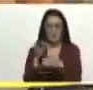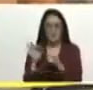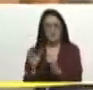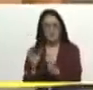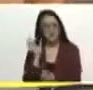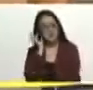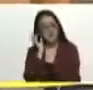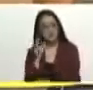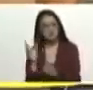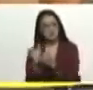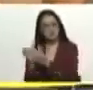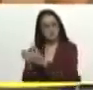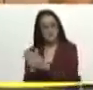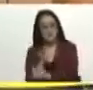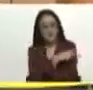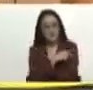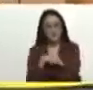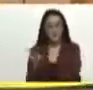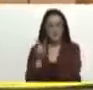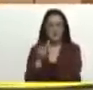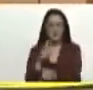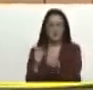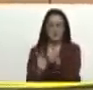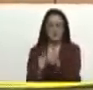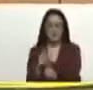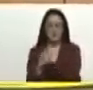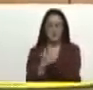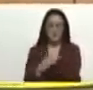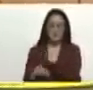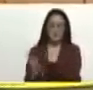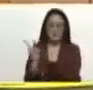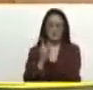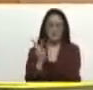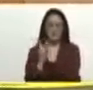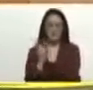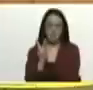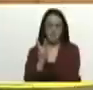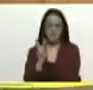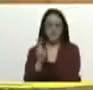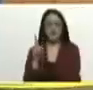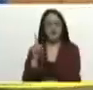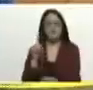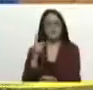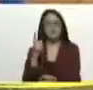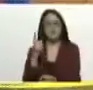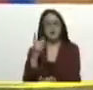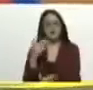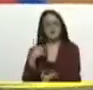compañeros de la delegación venezolana, vicepresidenta ejecutiva de Venezuela, primera dama de Venezuela,